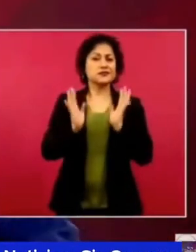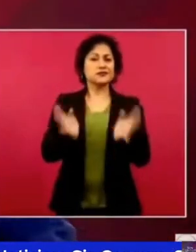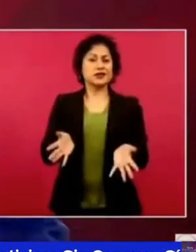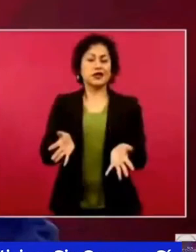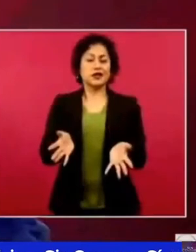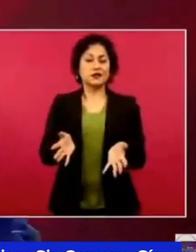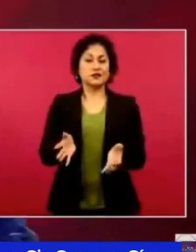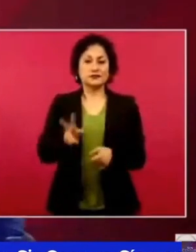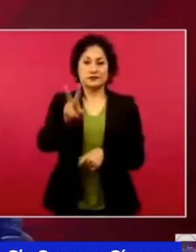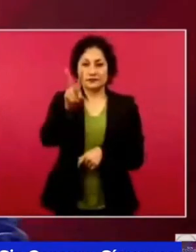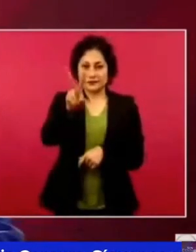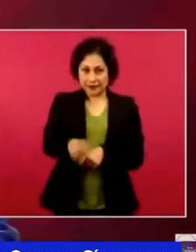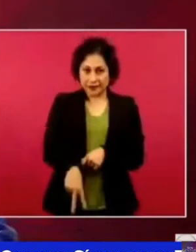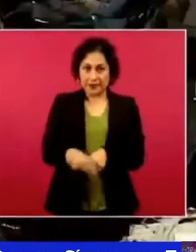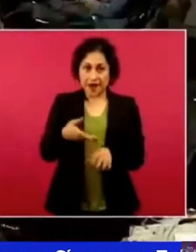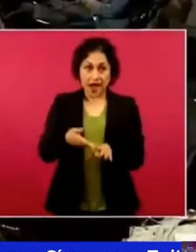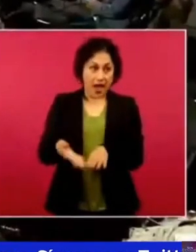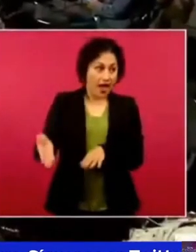Porque nunca, además,